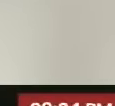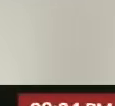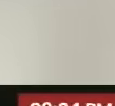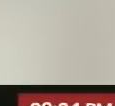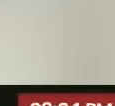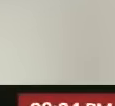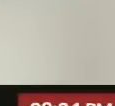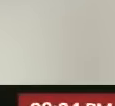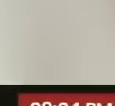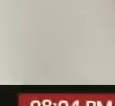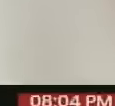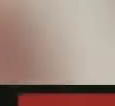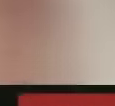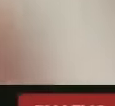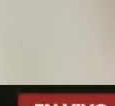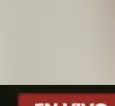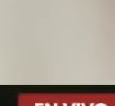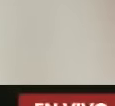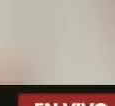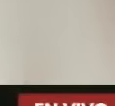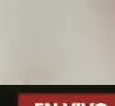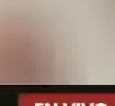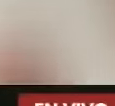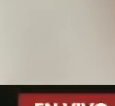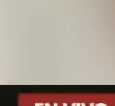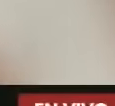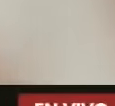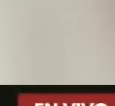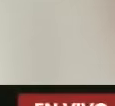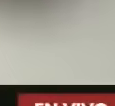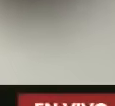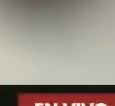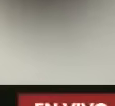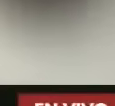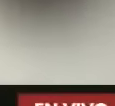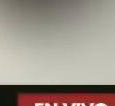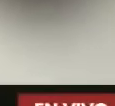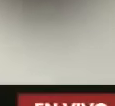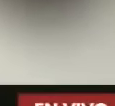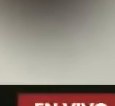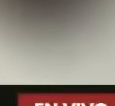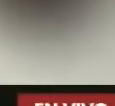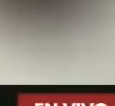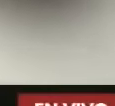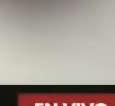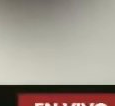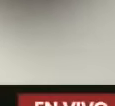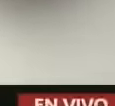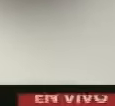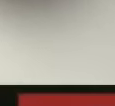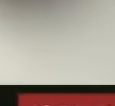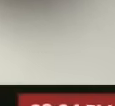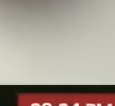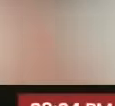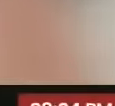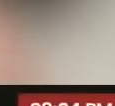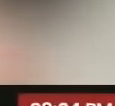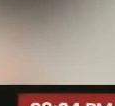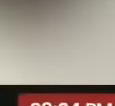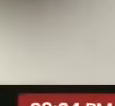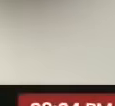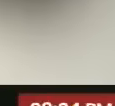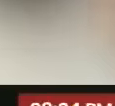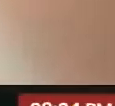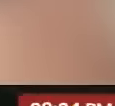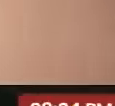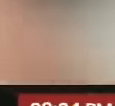cita en el Panteón Nacional para conmemorar el Día Internacional de la Mujer. Habían mujeres de todos los estados del país,